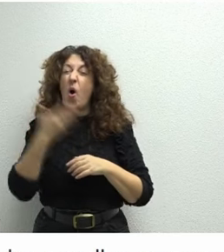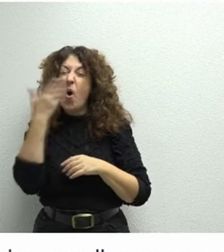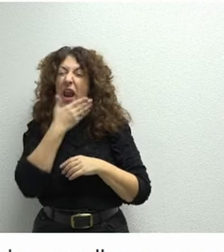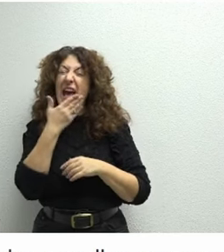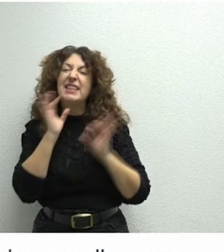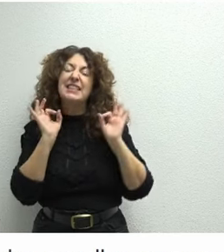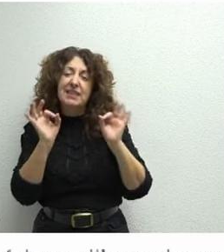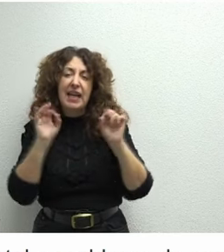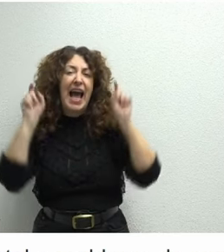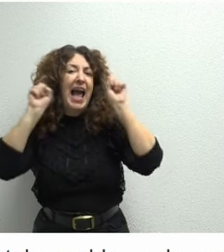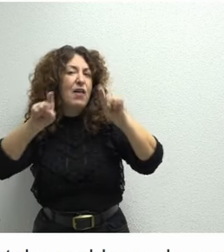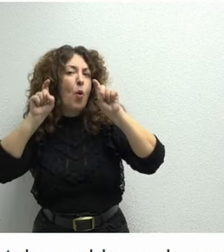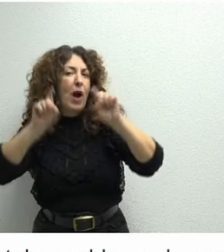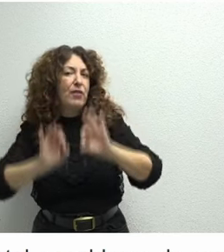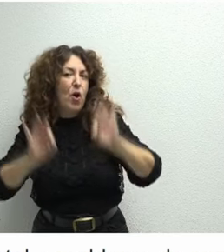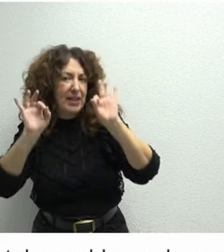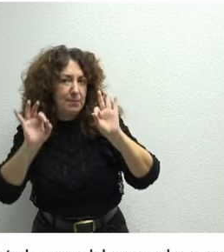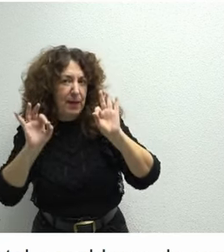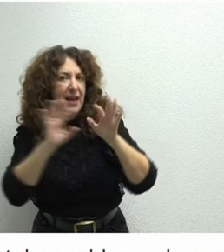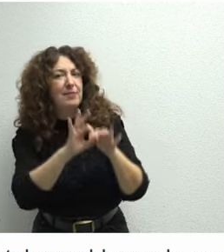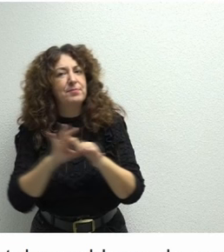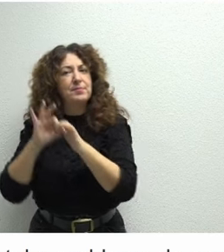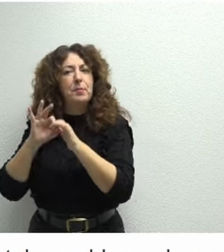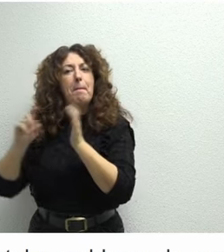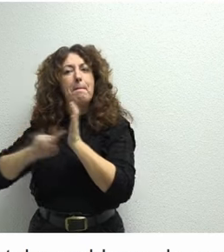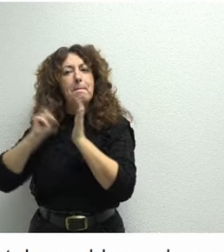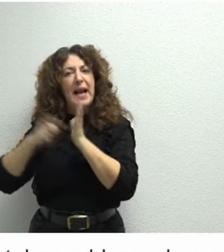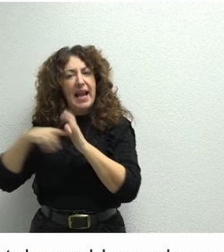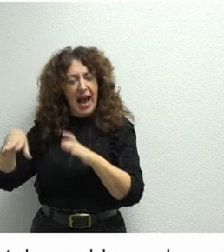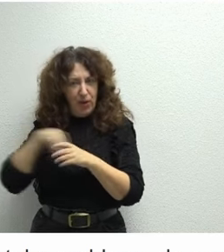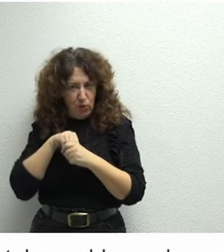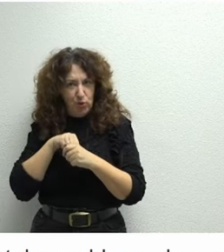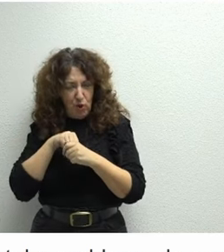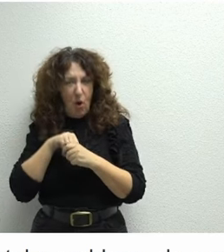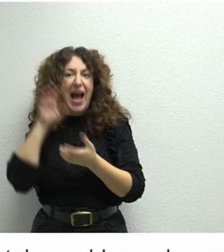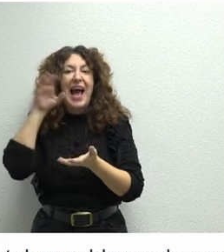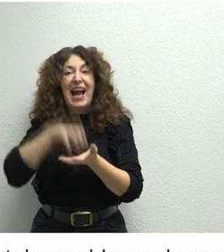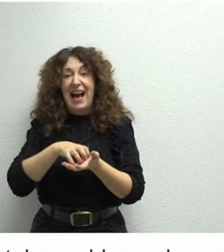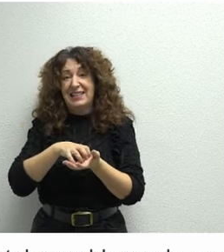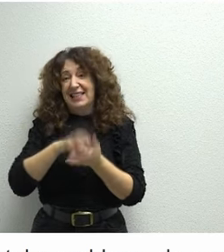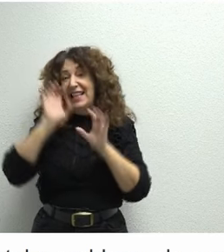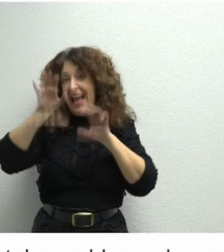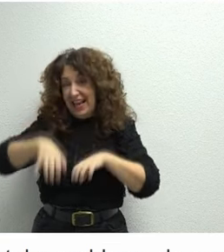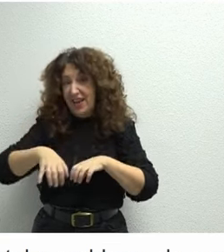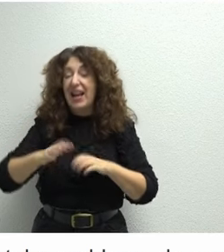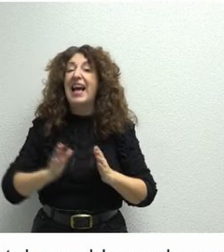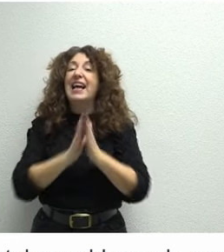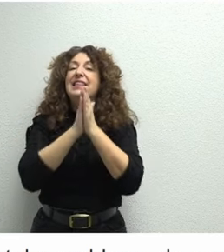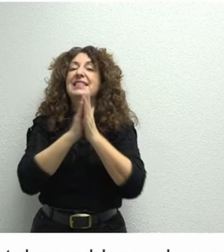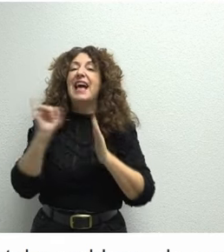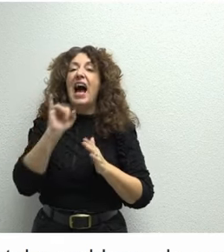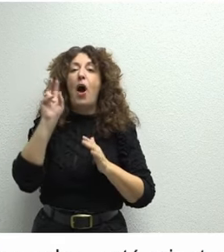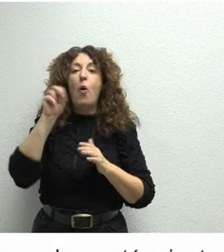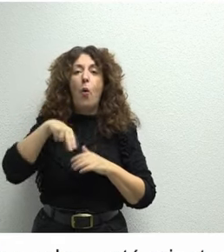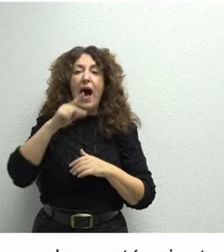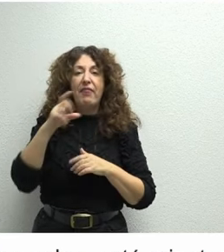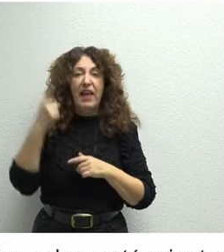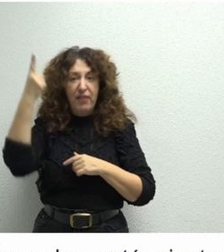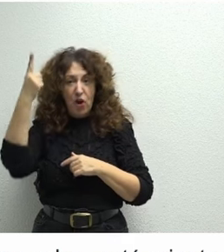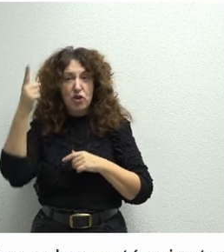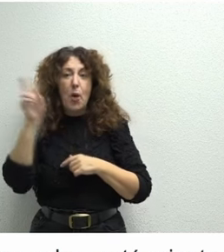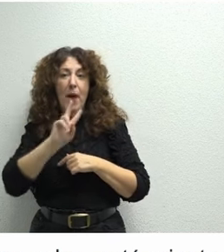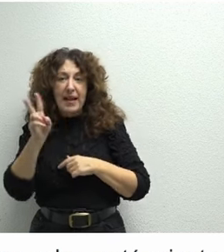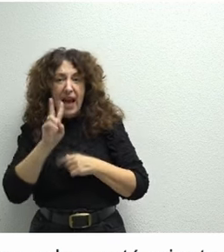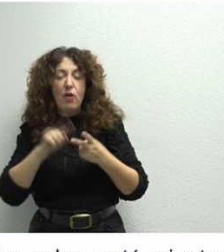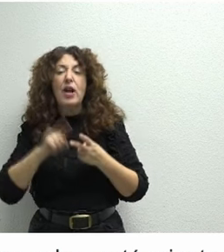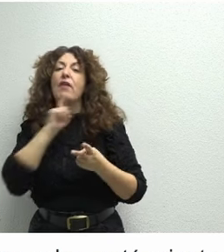educación especial vinculados a plena inclusión Castilla y león que en ese momento en Valladolid San Juan de Dios Valladolid y fundación personas